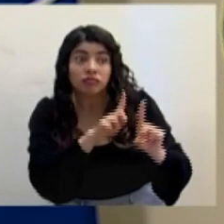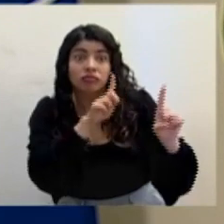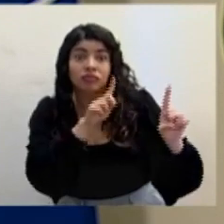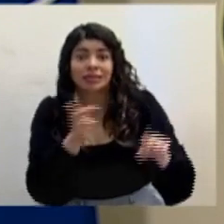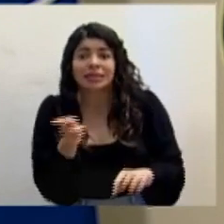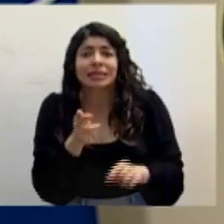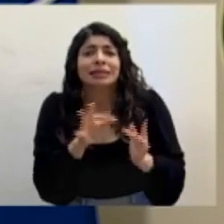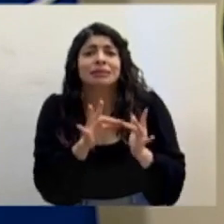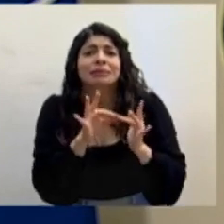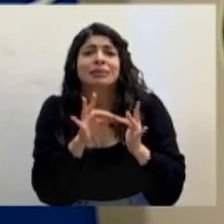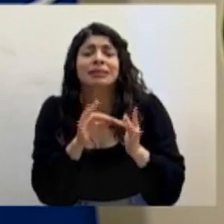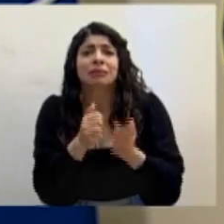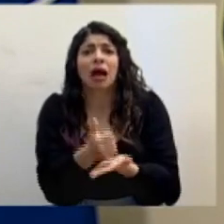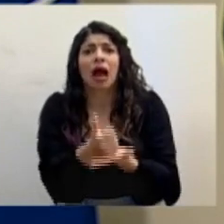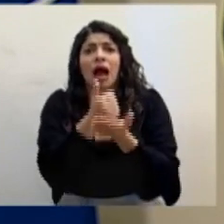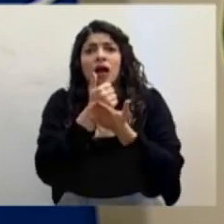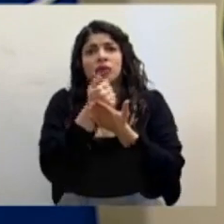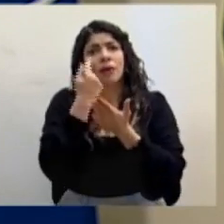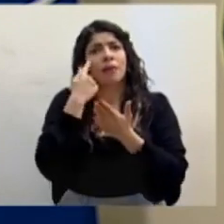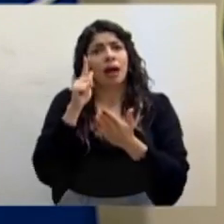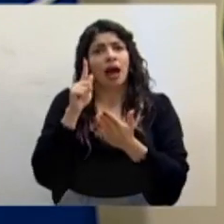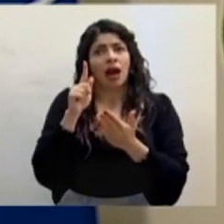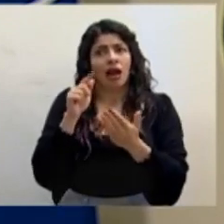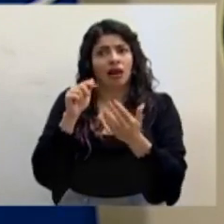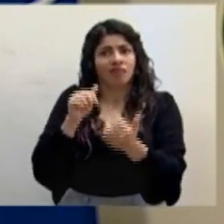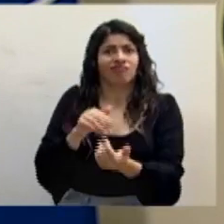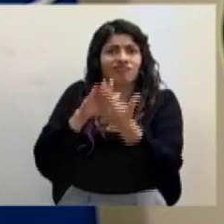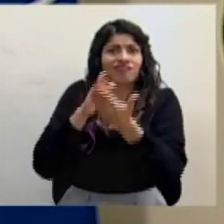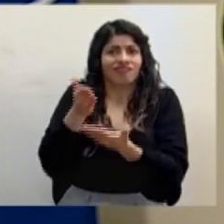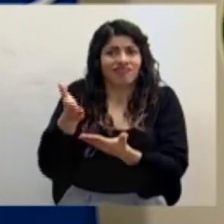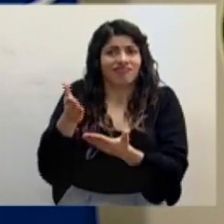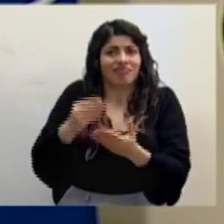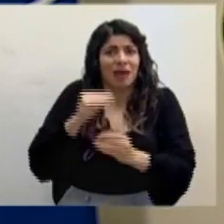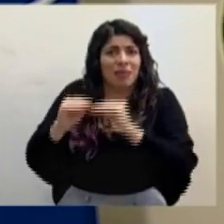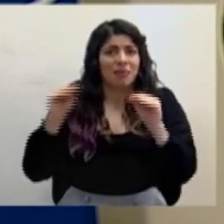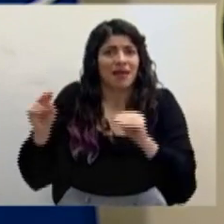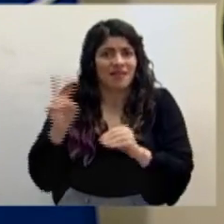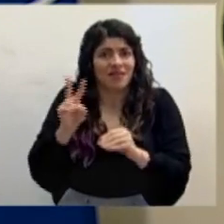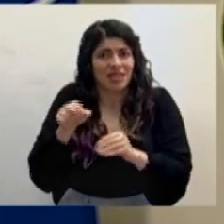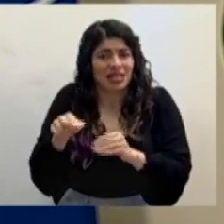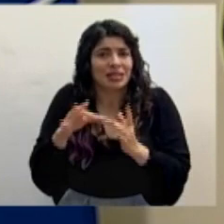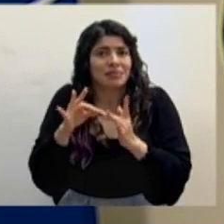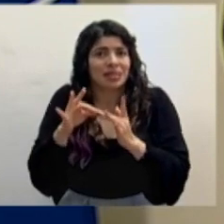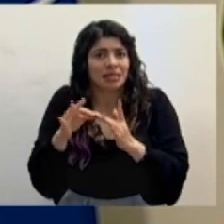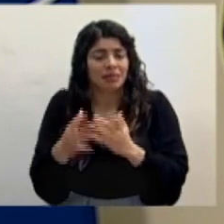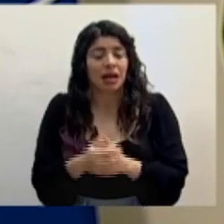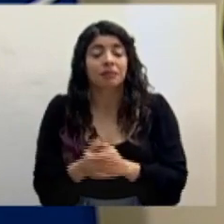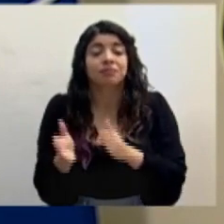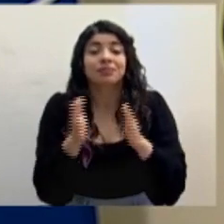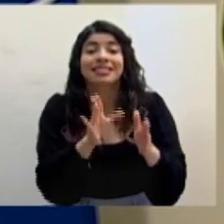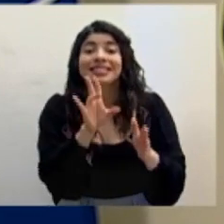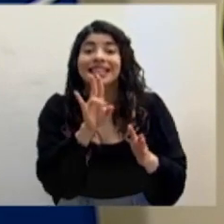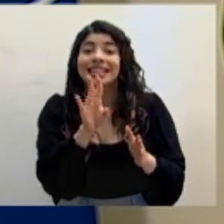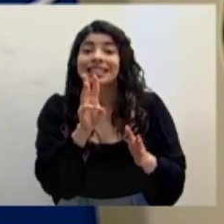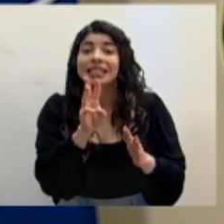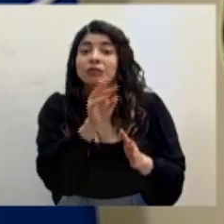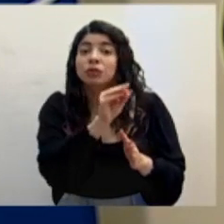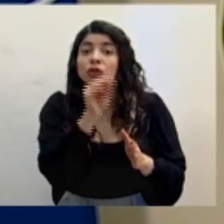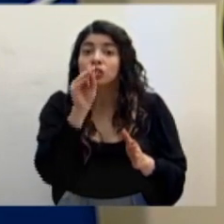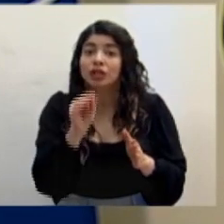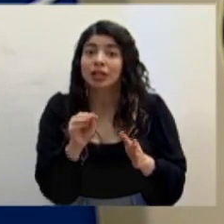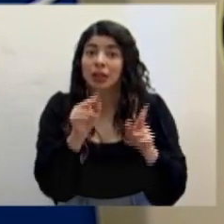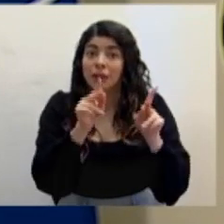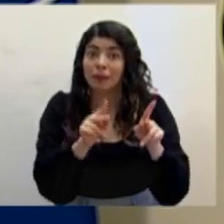principales que tenemos para enfrentar esta transmisión del virus. Un 76% de las